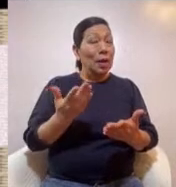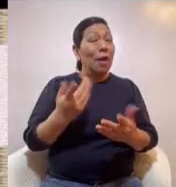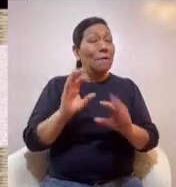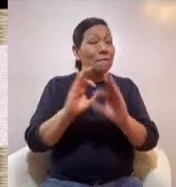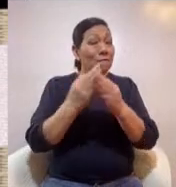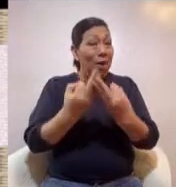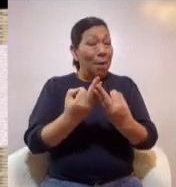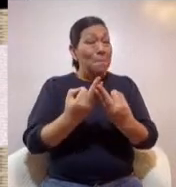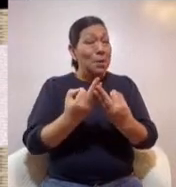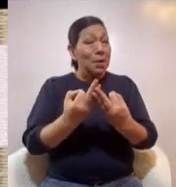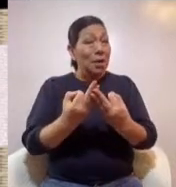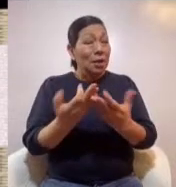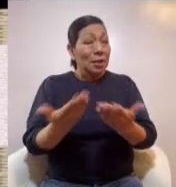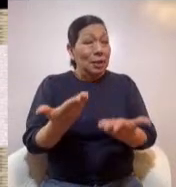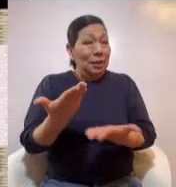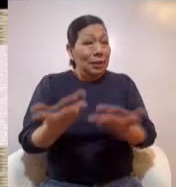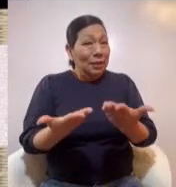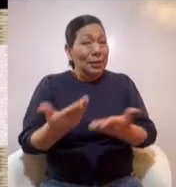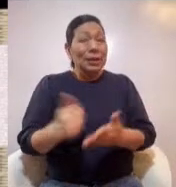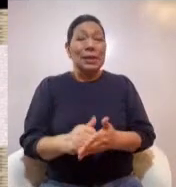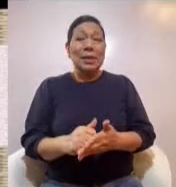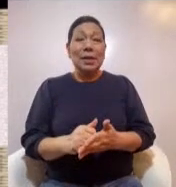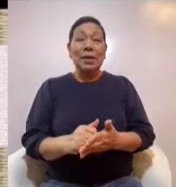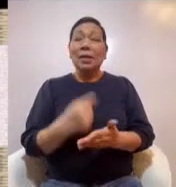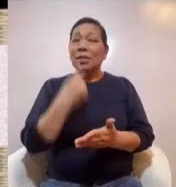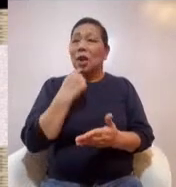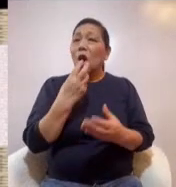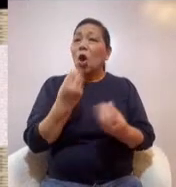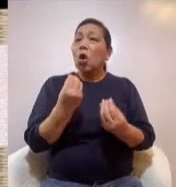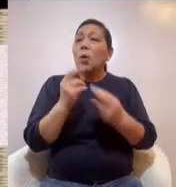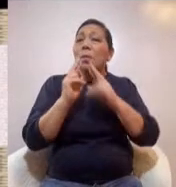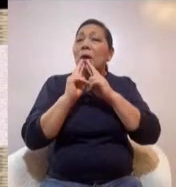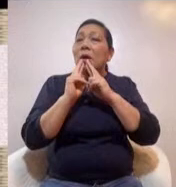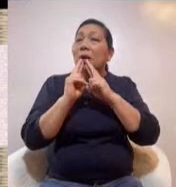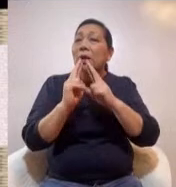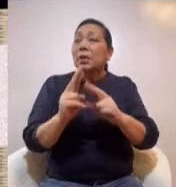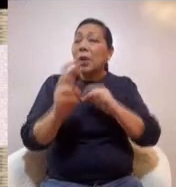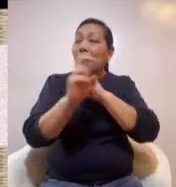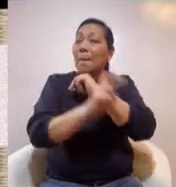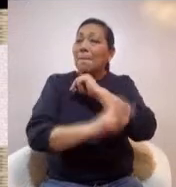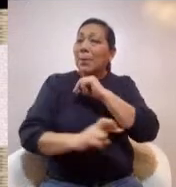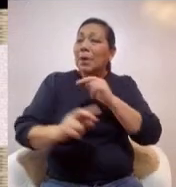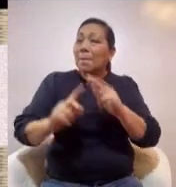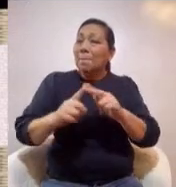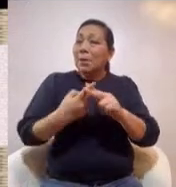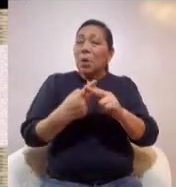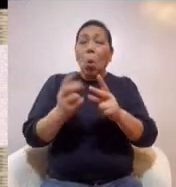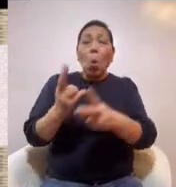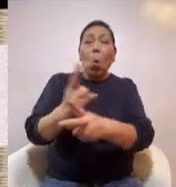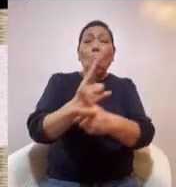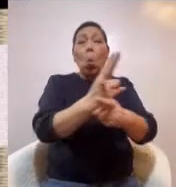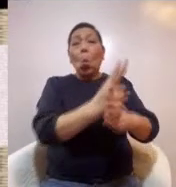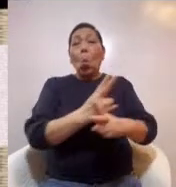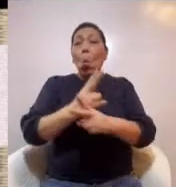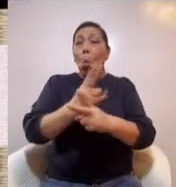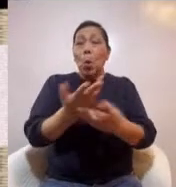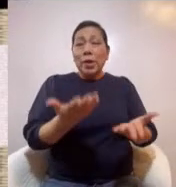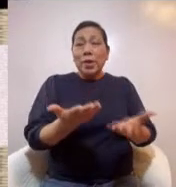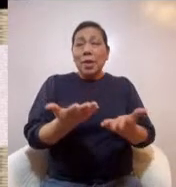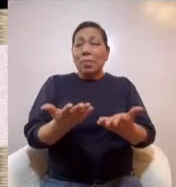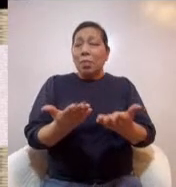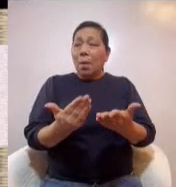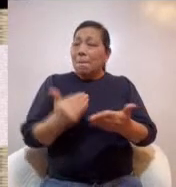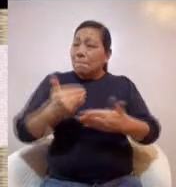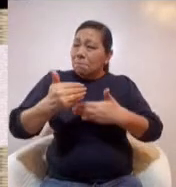ámbito intrafamiliar, generó que, digamos, como respuesta a que los países empezaran a cuidar